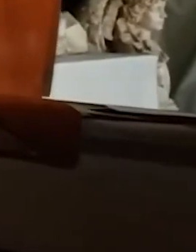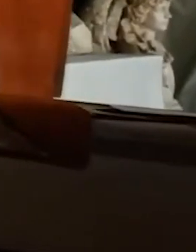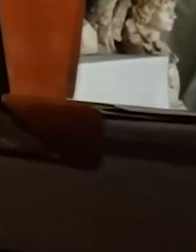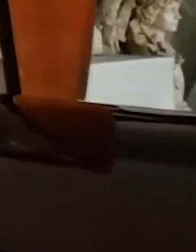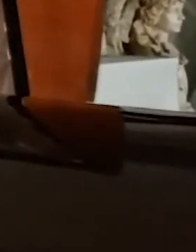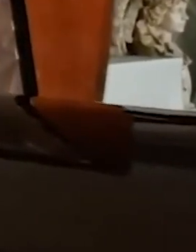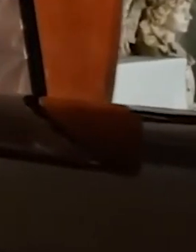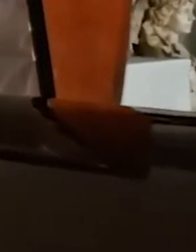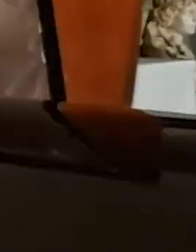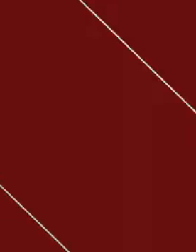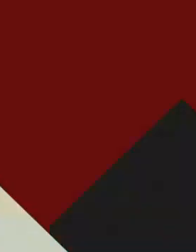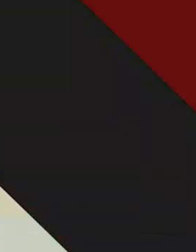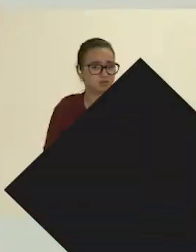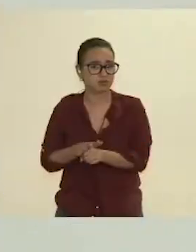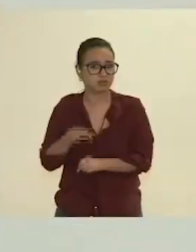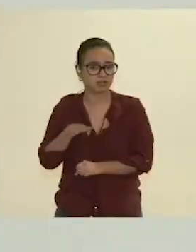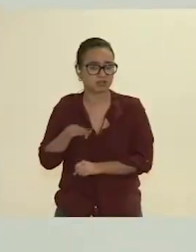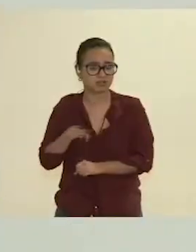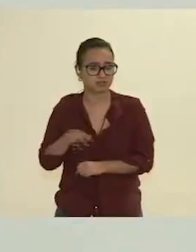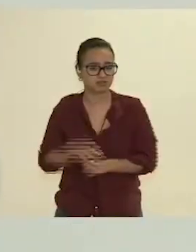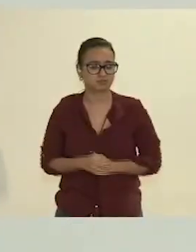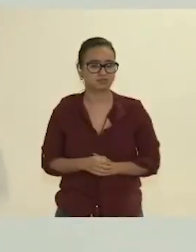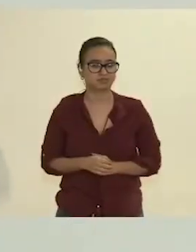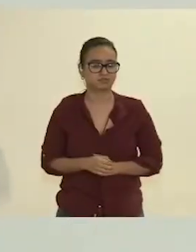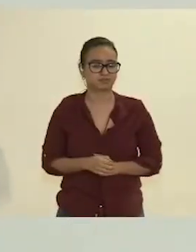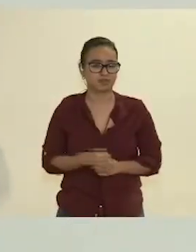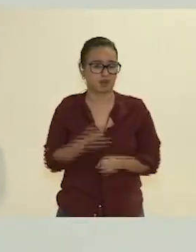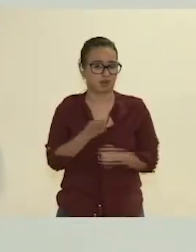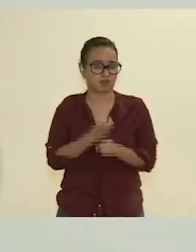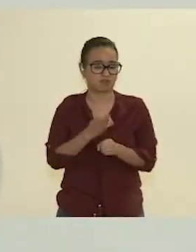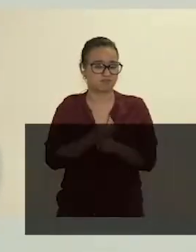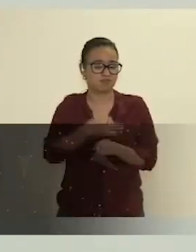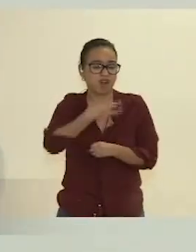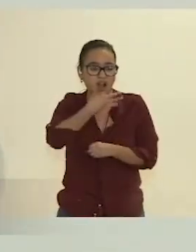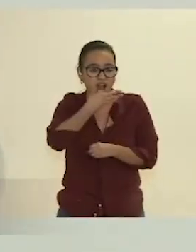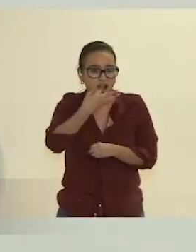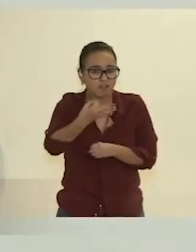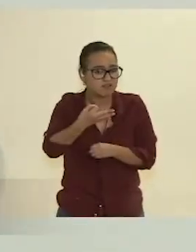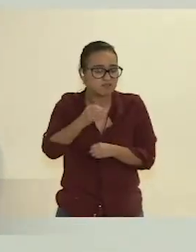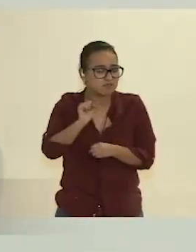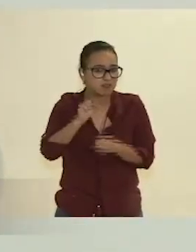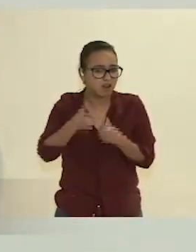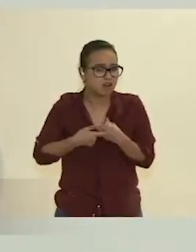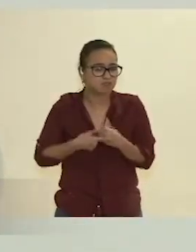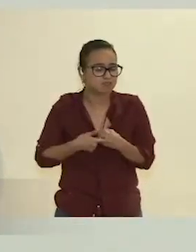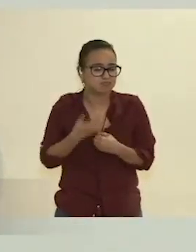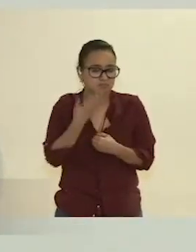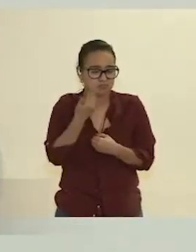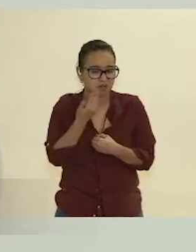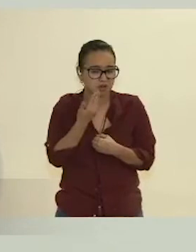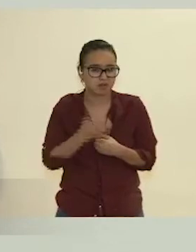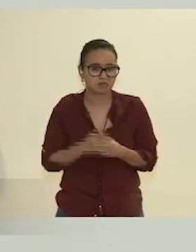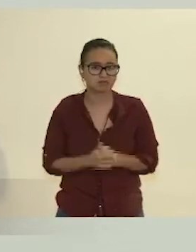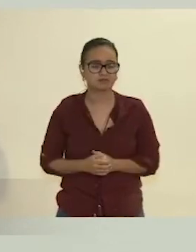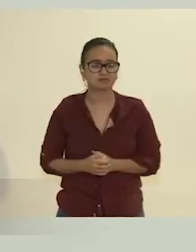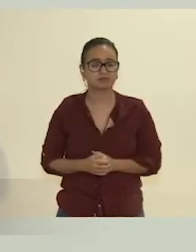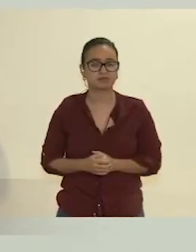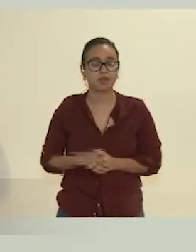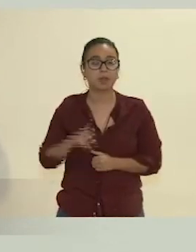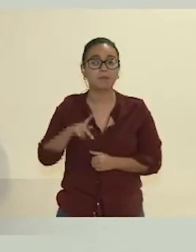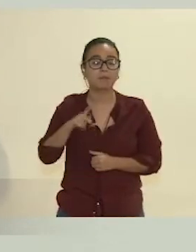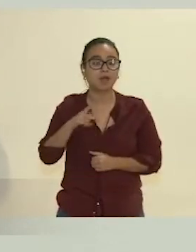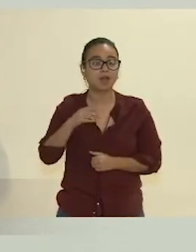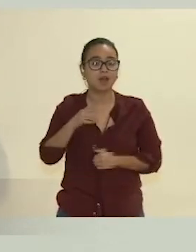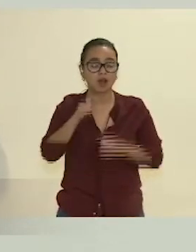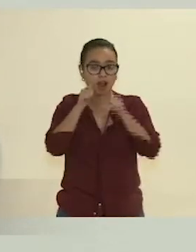causa del COVID-19. Que no tenemos hasta el momento alguna notificación en ese sentido. Sin embargo, pues bueno, nuestra línea de